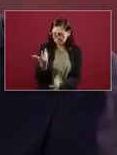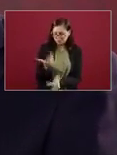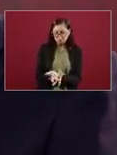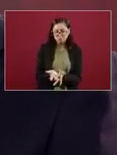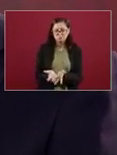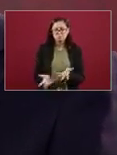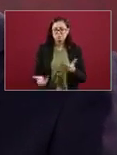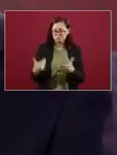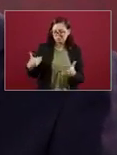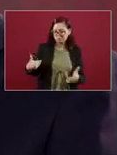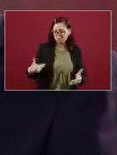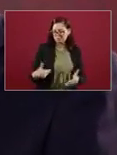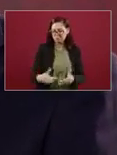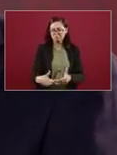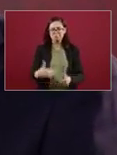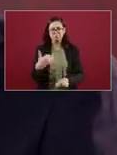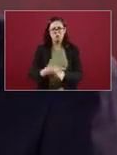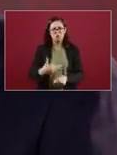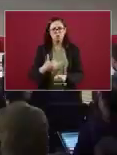en este tiempo,